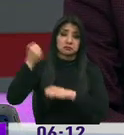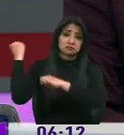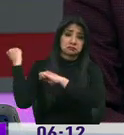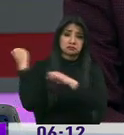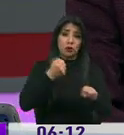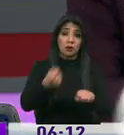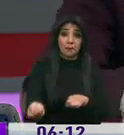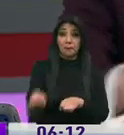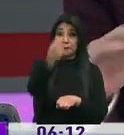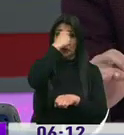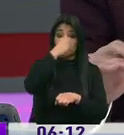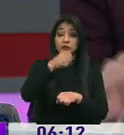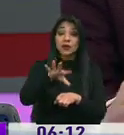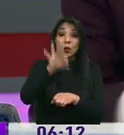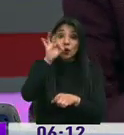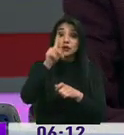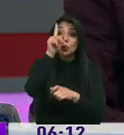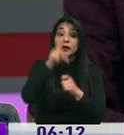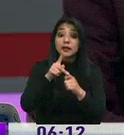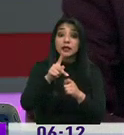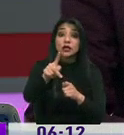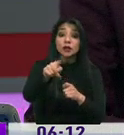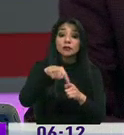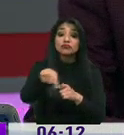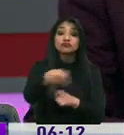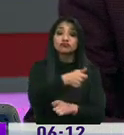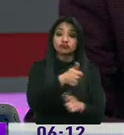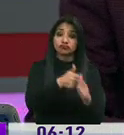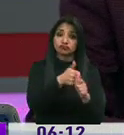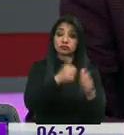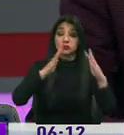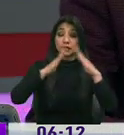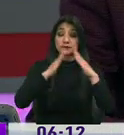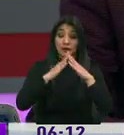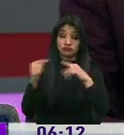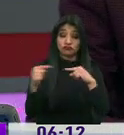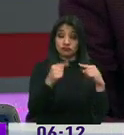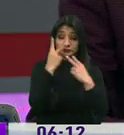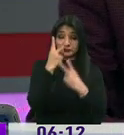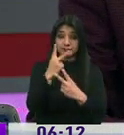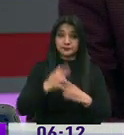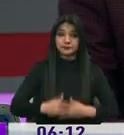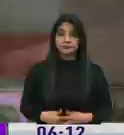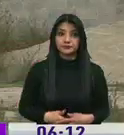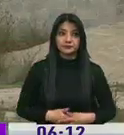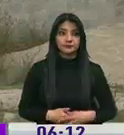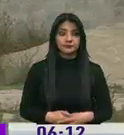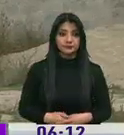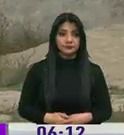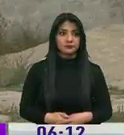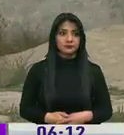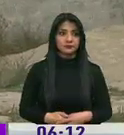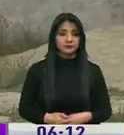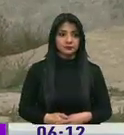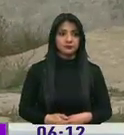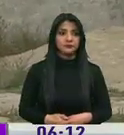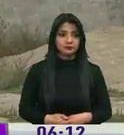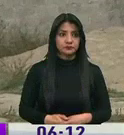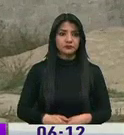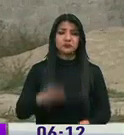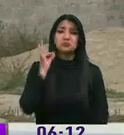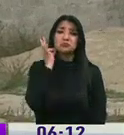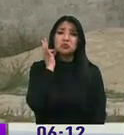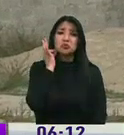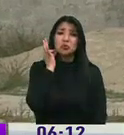cabeza fue encontrado a un kilómetro más arriba de la casa donde se produjo la ruina aparentemente cansada de los constantes